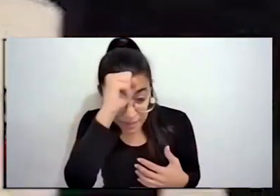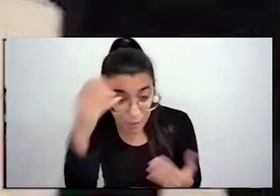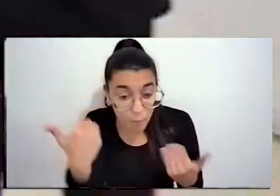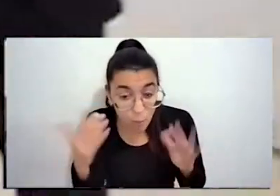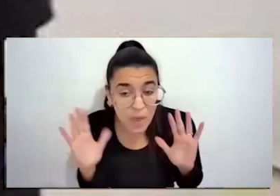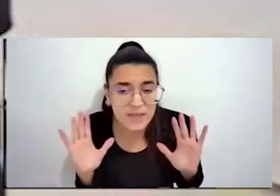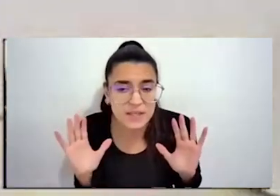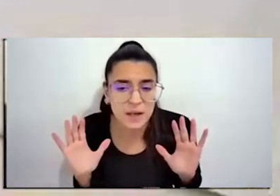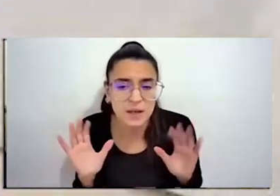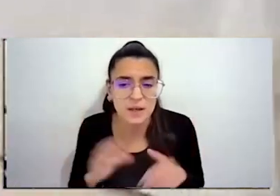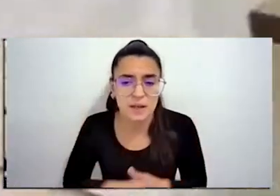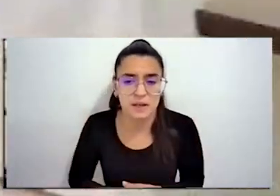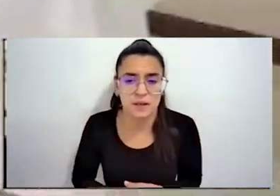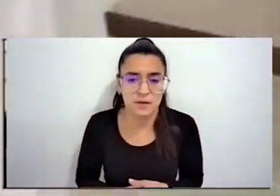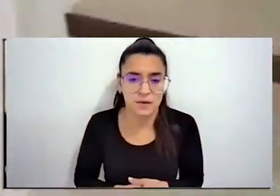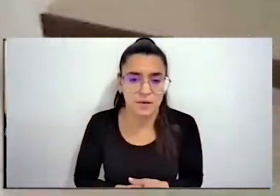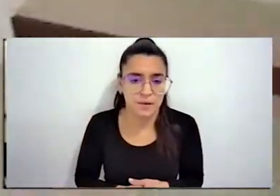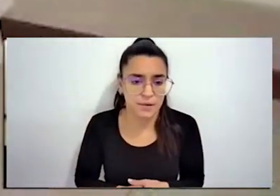eso?